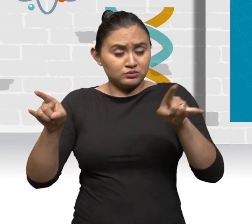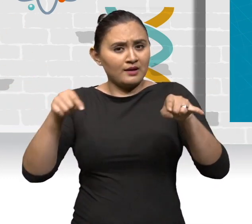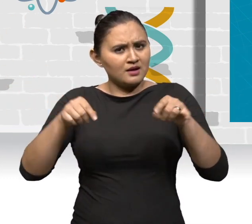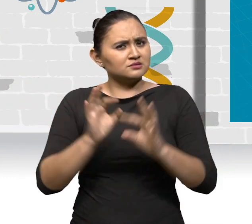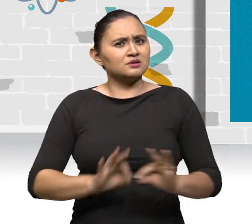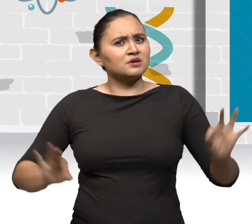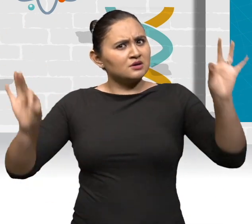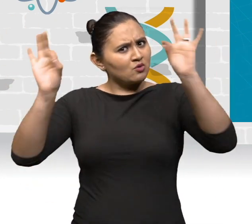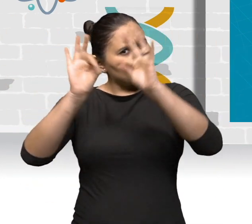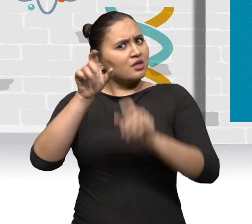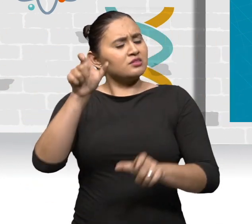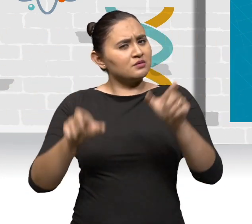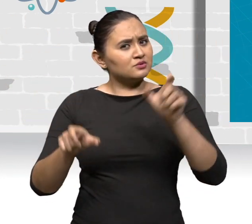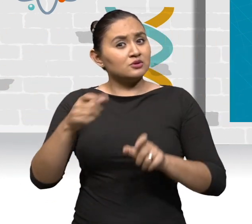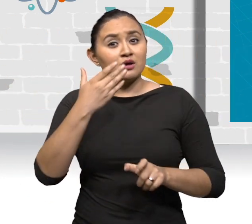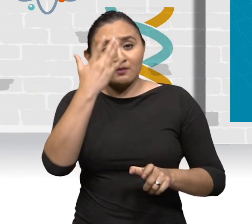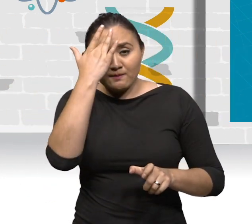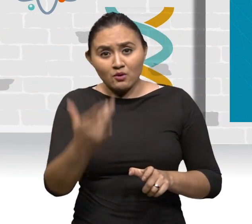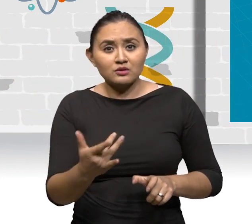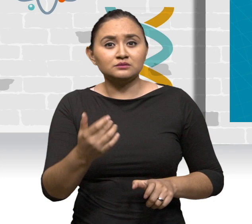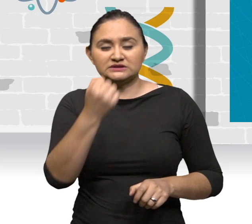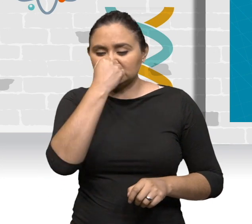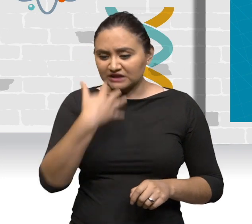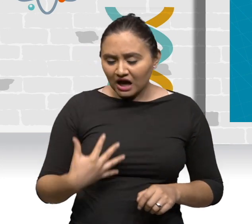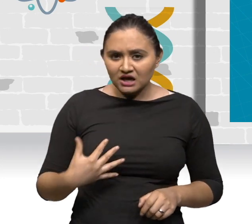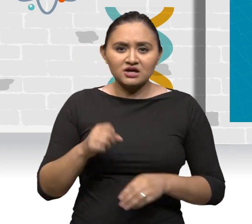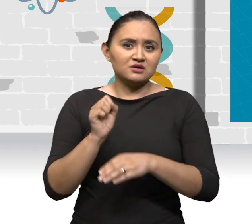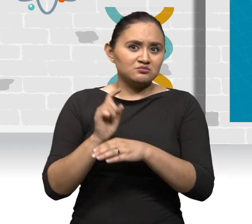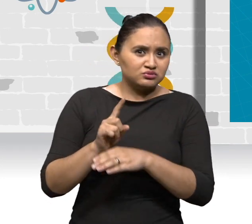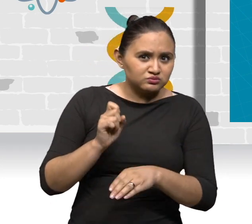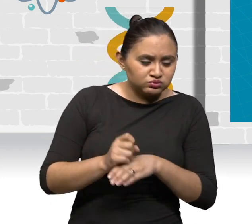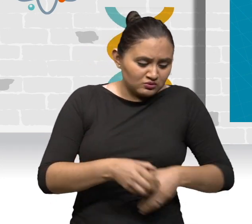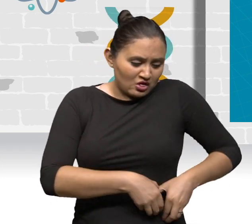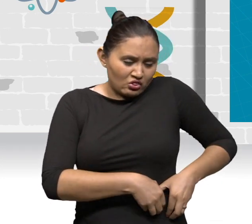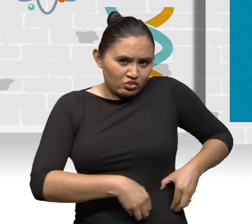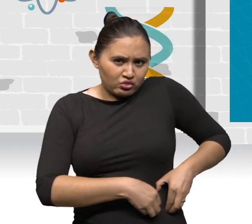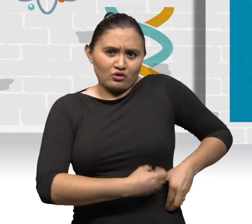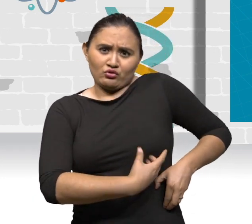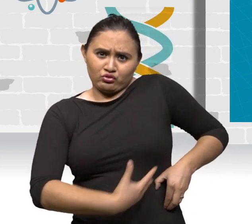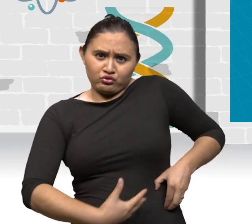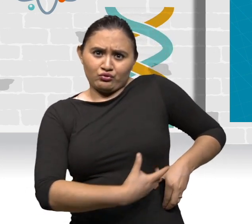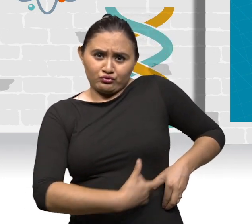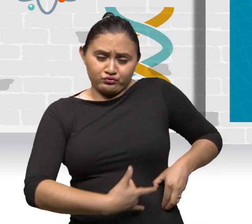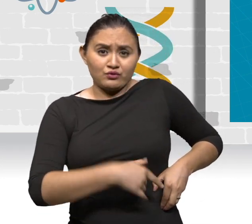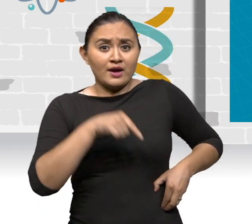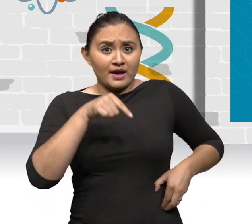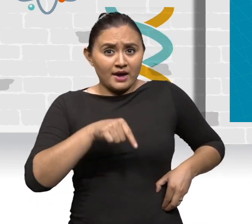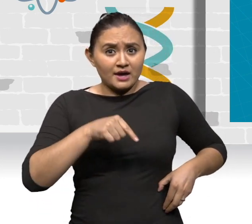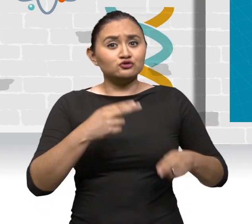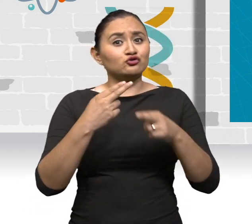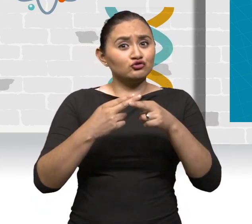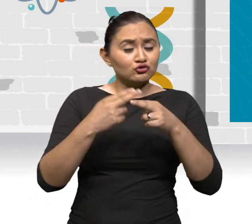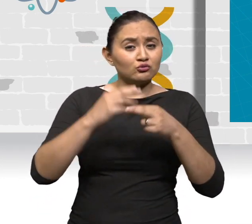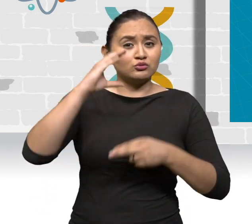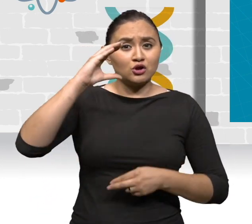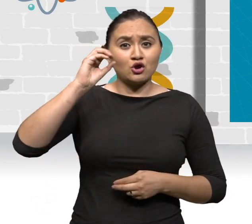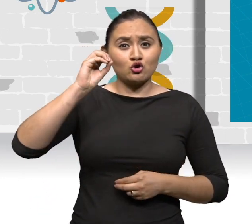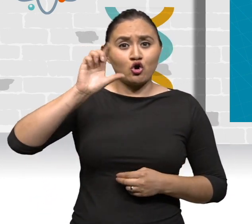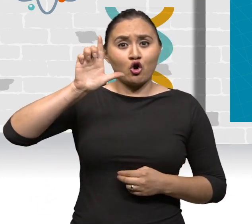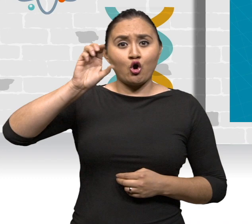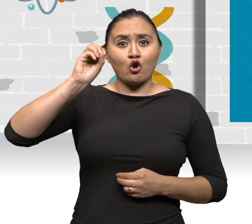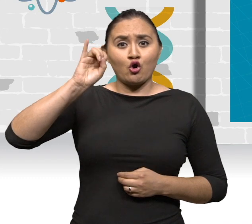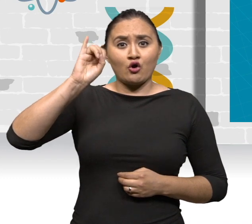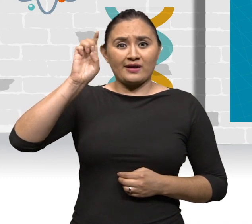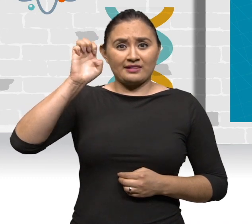es particularmente importante para los seres humanos porque la sangre, la orina, la bilis, el jugo pancreático y el jugo gástrico son